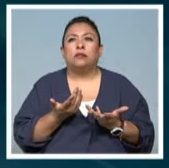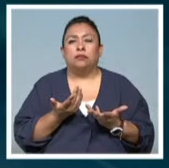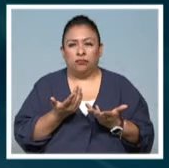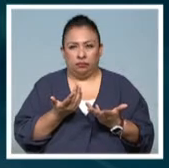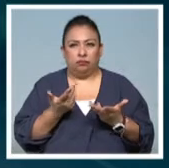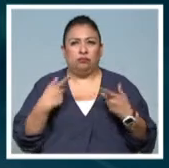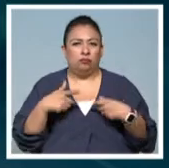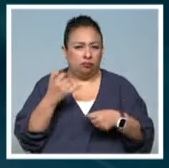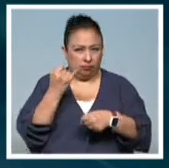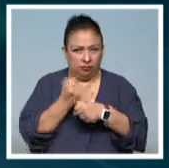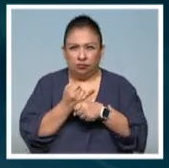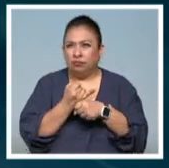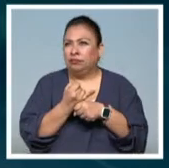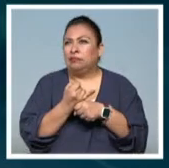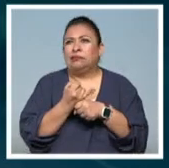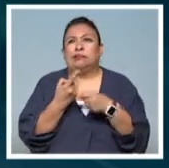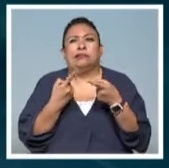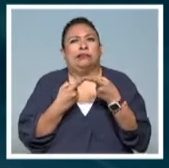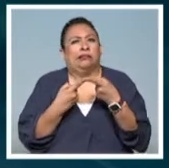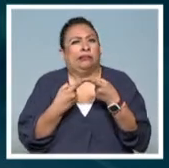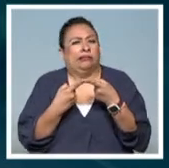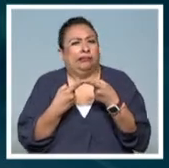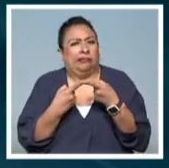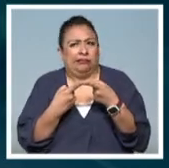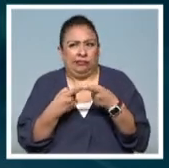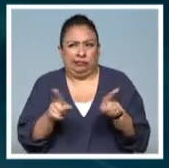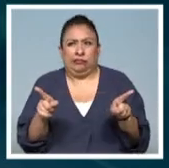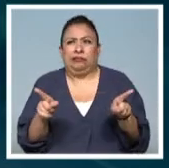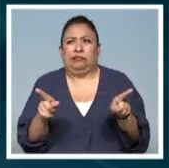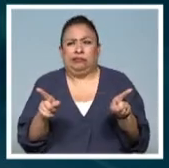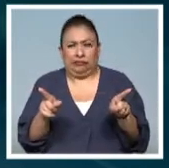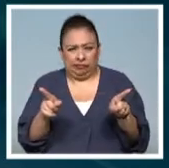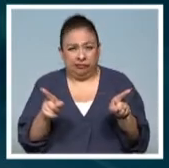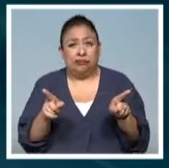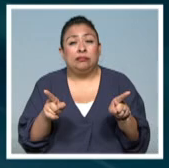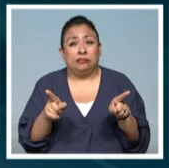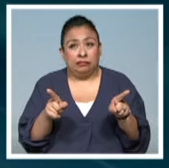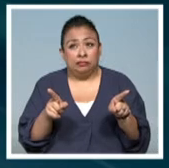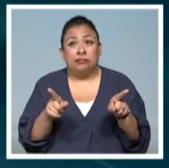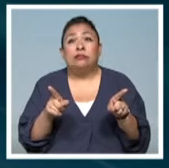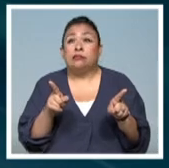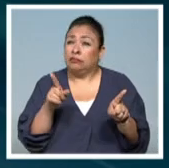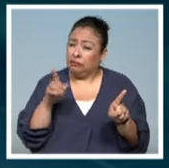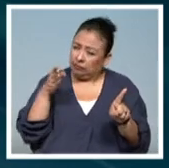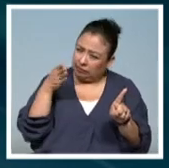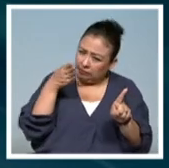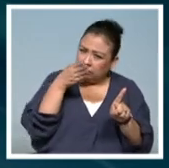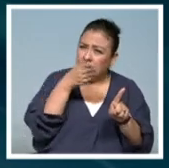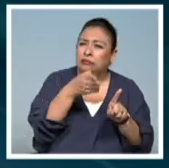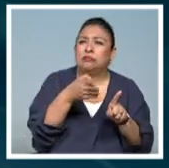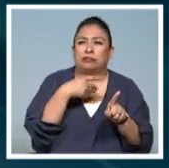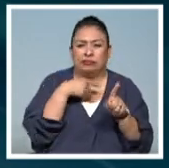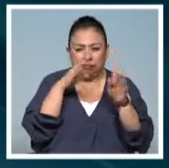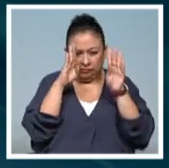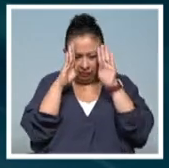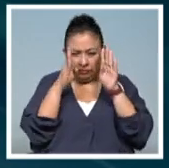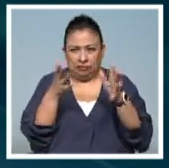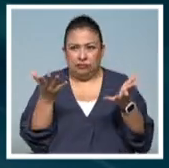papeles lo más diferentes que sean estos y abocarme a hacerlo